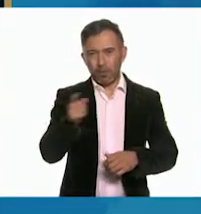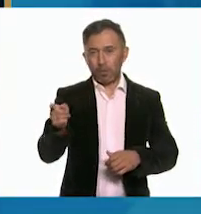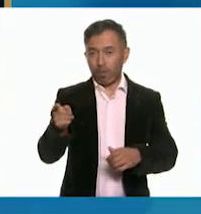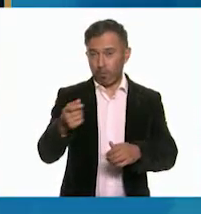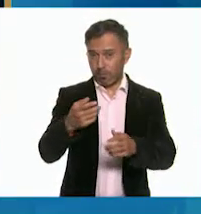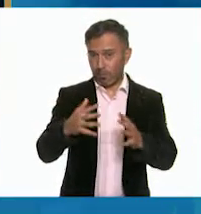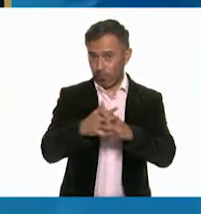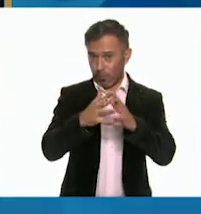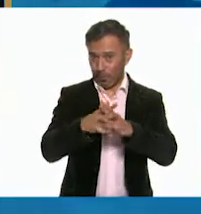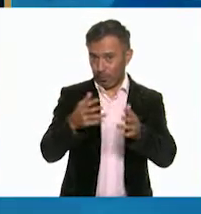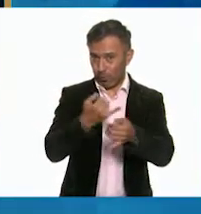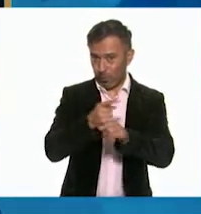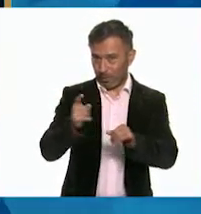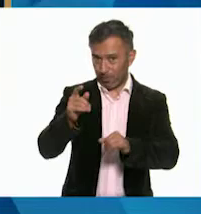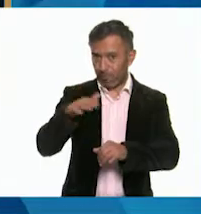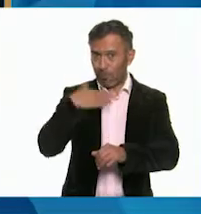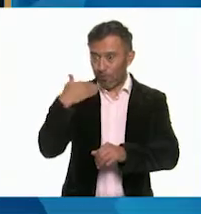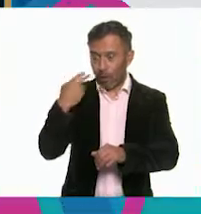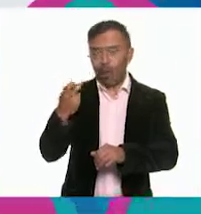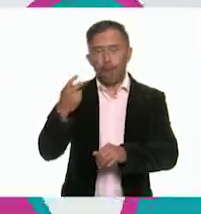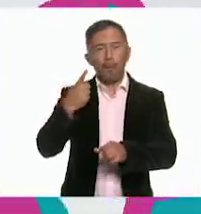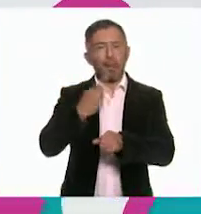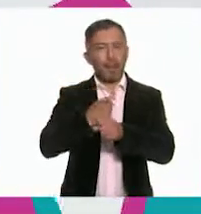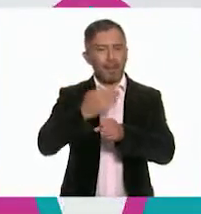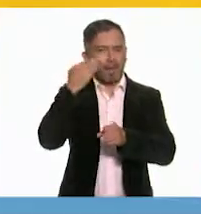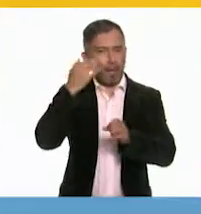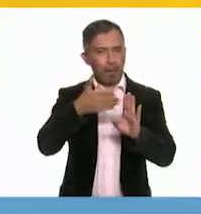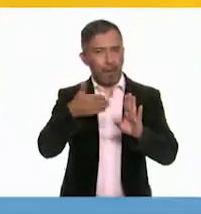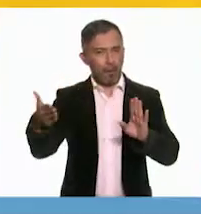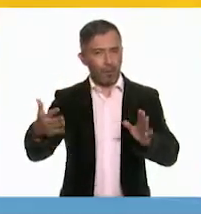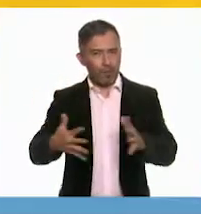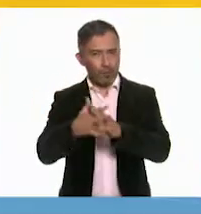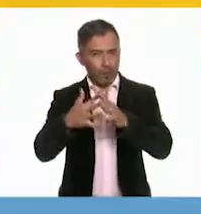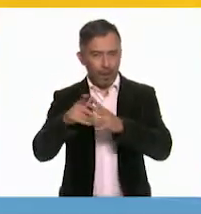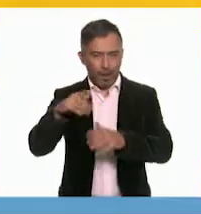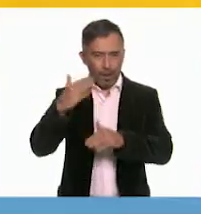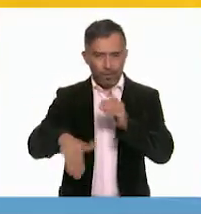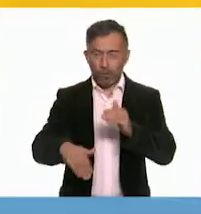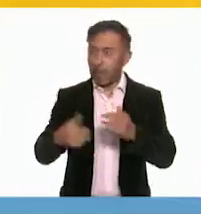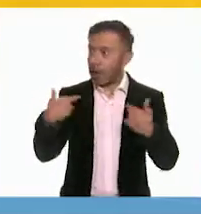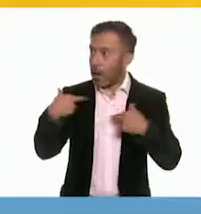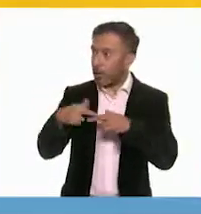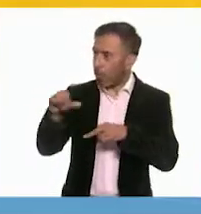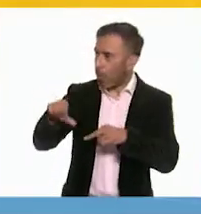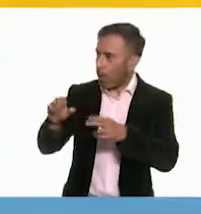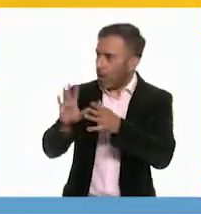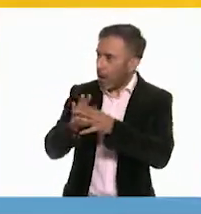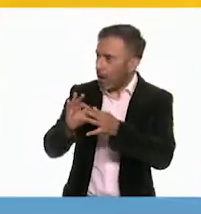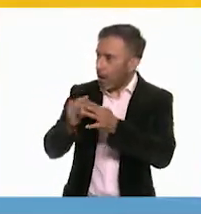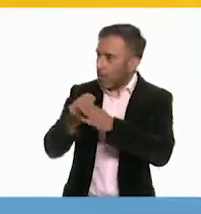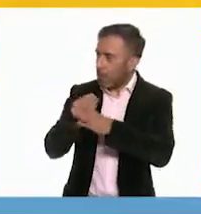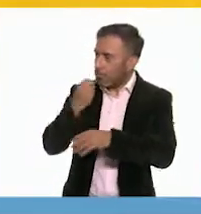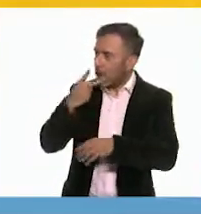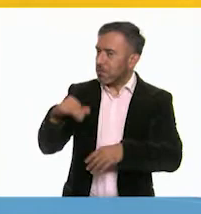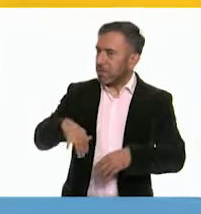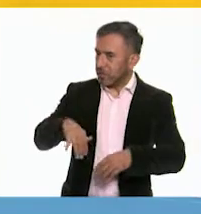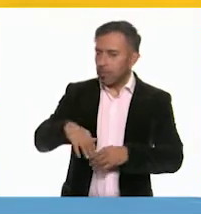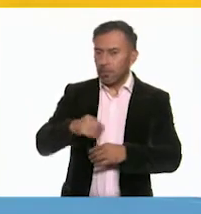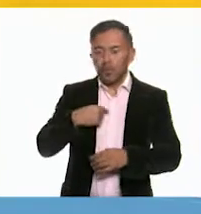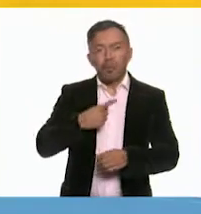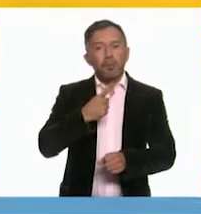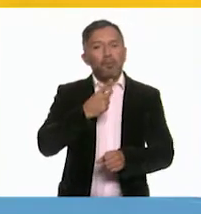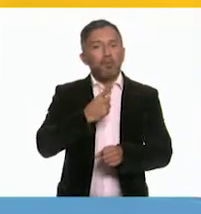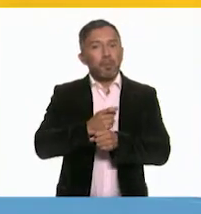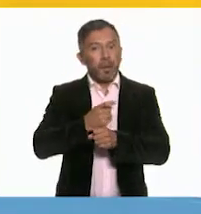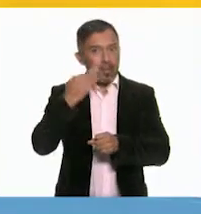etapa de la insurgencia. Maestra, muchísimas gracias por la clase de hoy. Hemos aprendido cómo en esta primera etapa